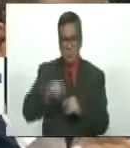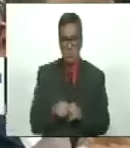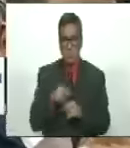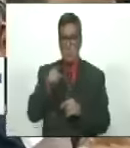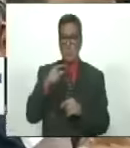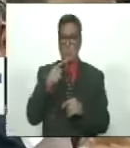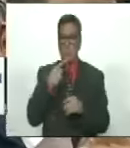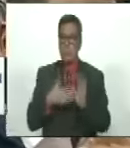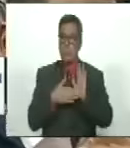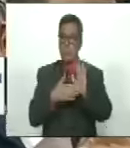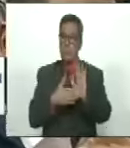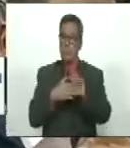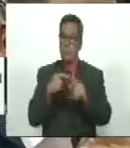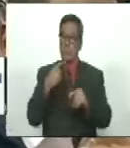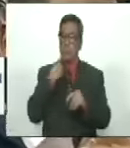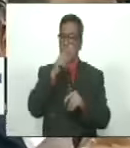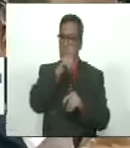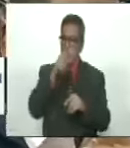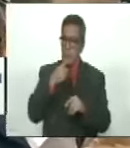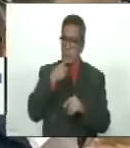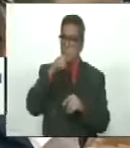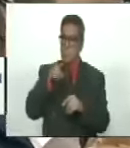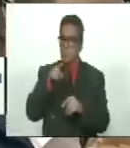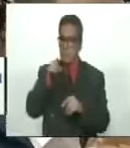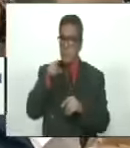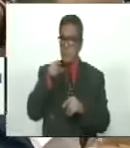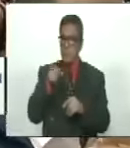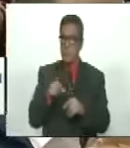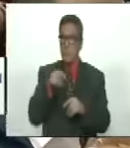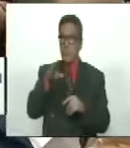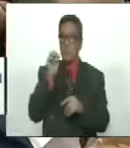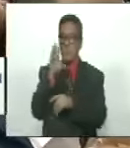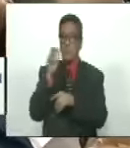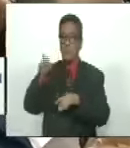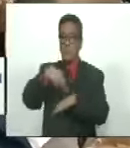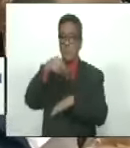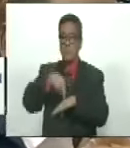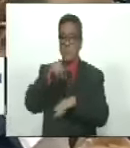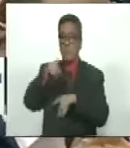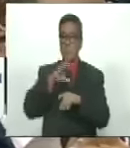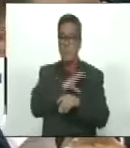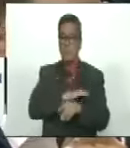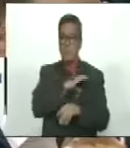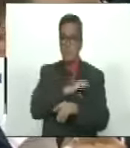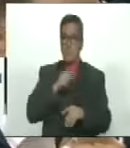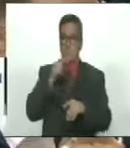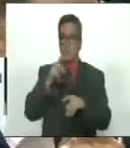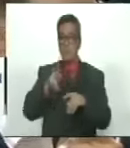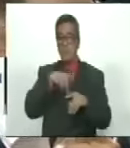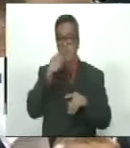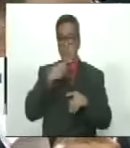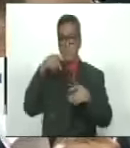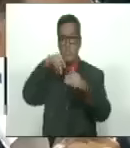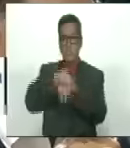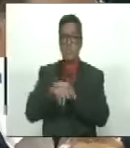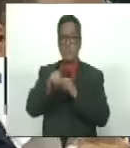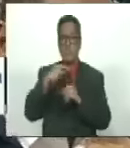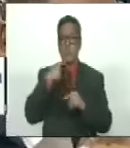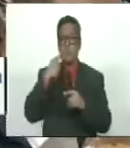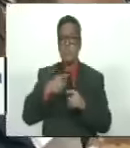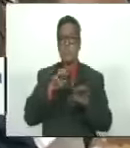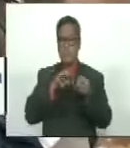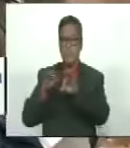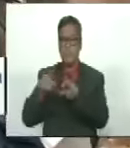hago esa propuesta para que la considere la Asamblea Nacional en su Comisión de Política Interior. Tengo una propuesta